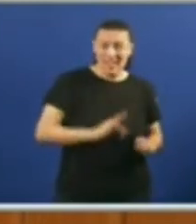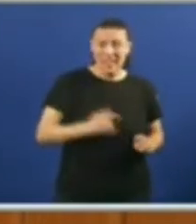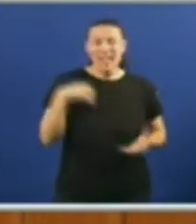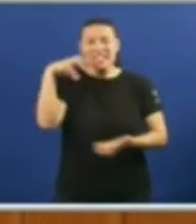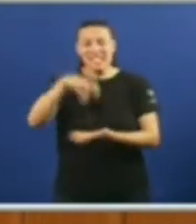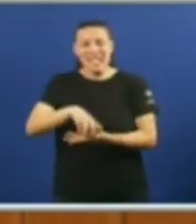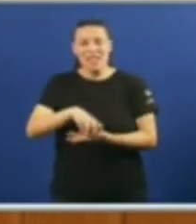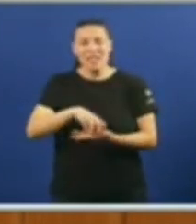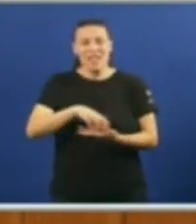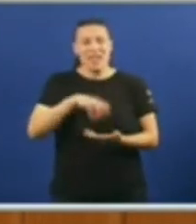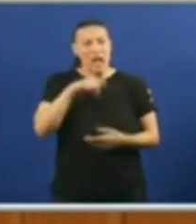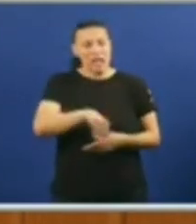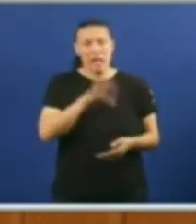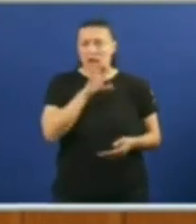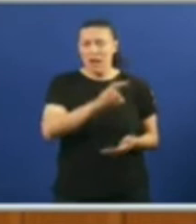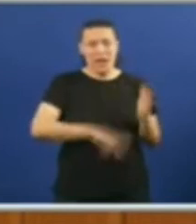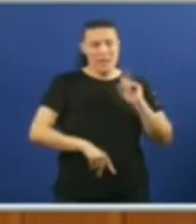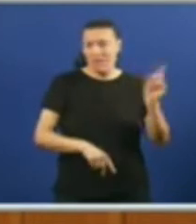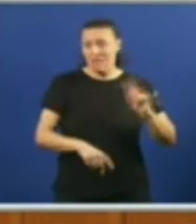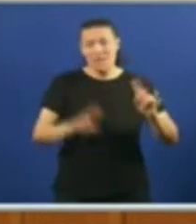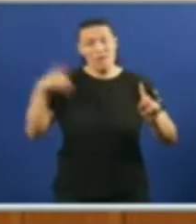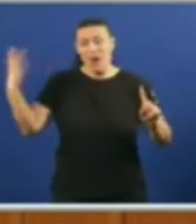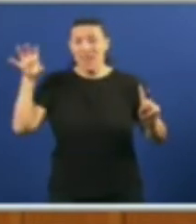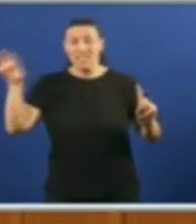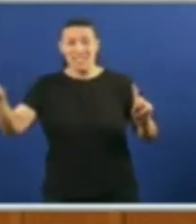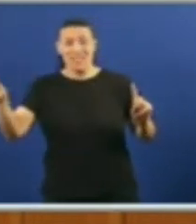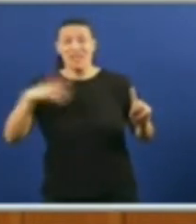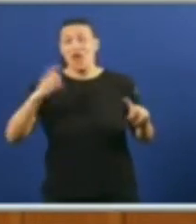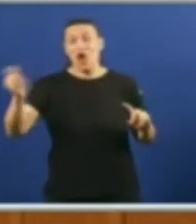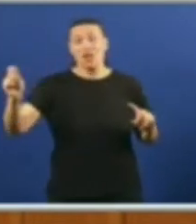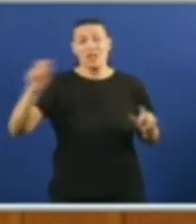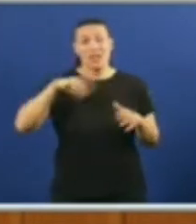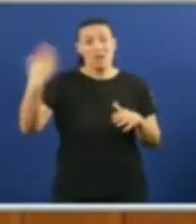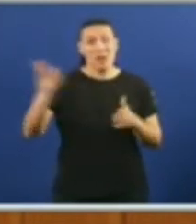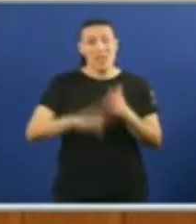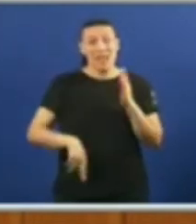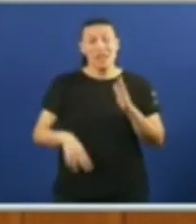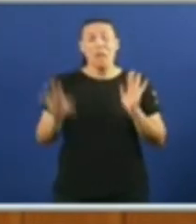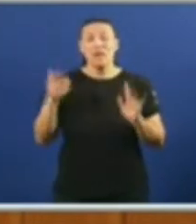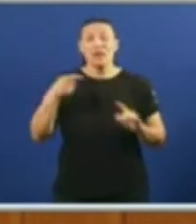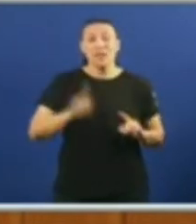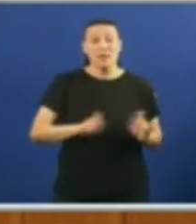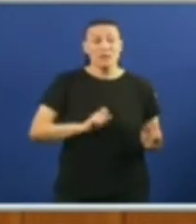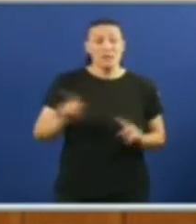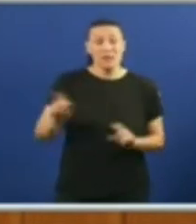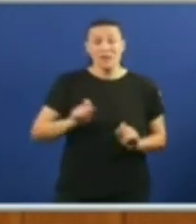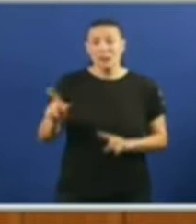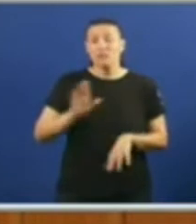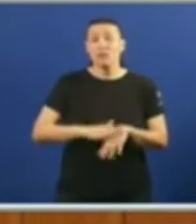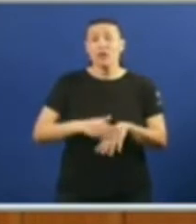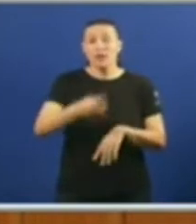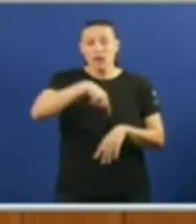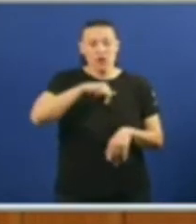sede social no noso país, por lo tanto están cotizando fora de Galiza, pero tamén emigra porque non temos